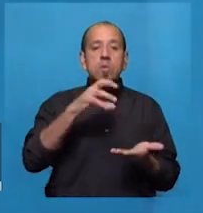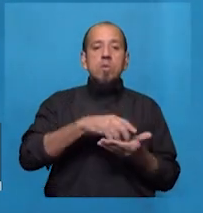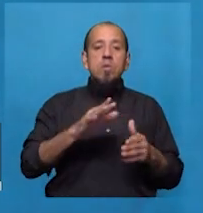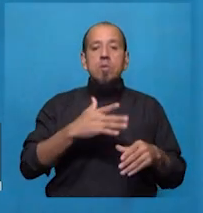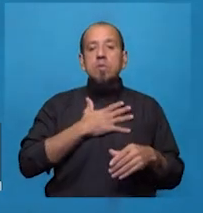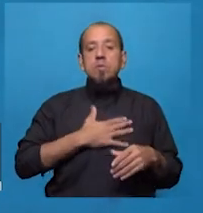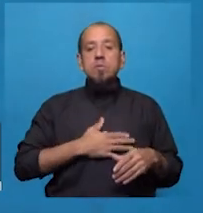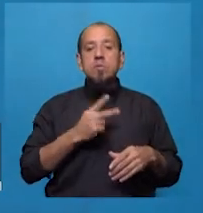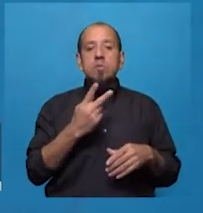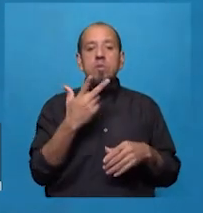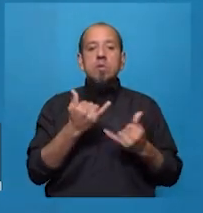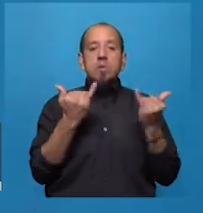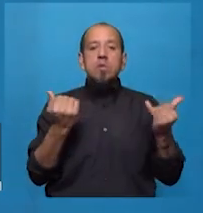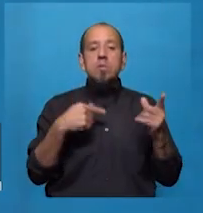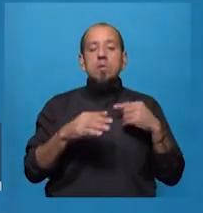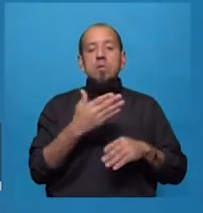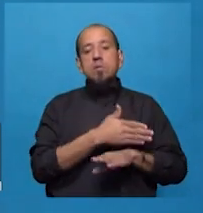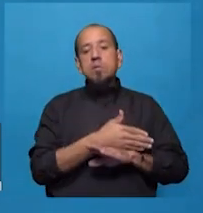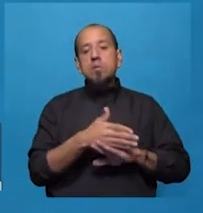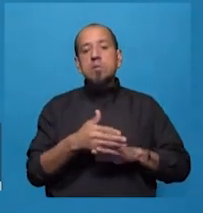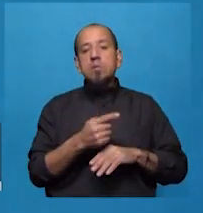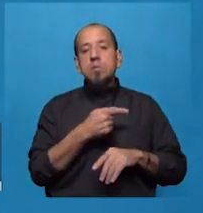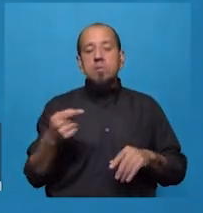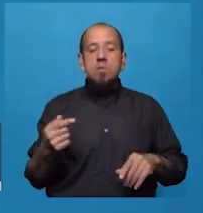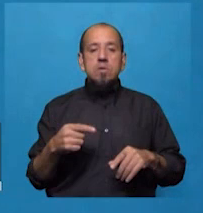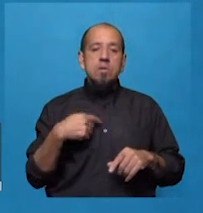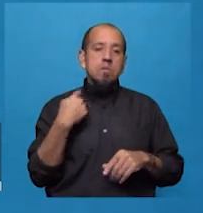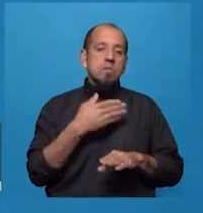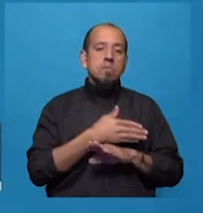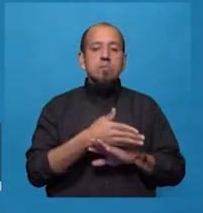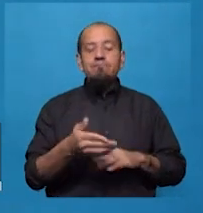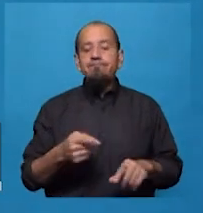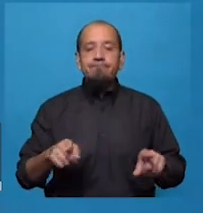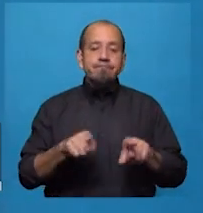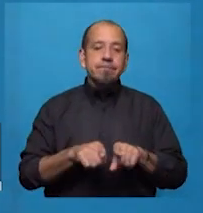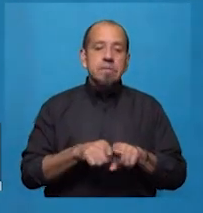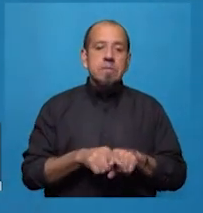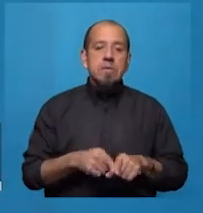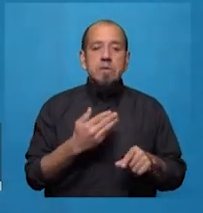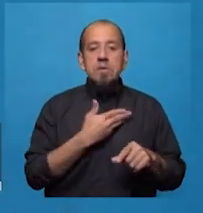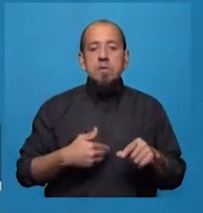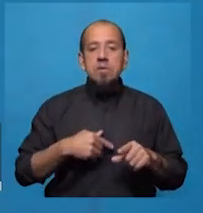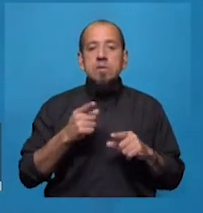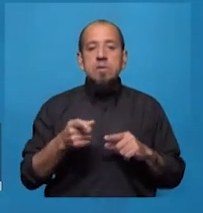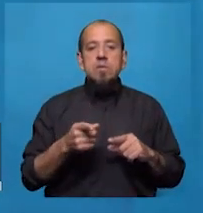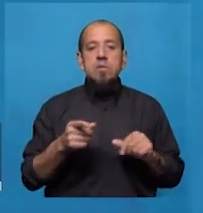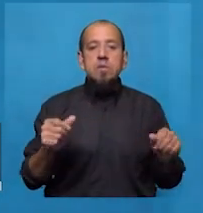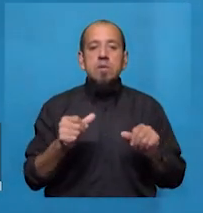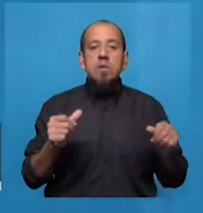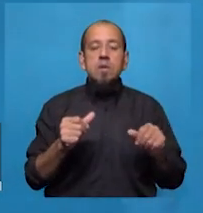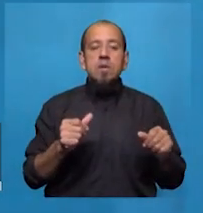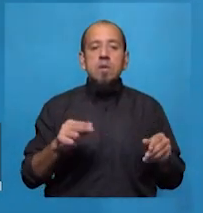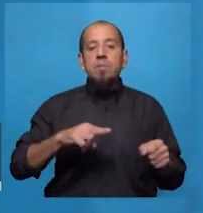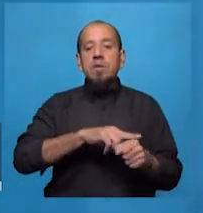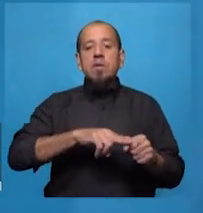tranquiliza dos o tres días la cosa pero luego a la semana está todo igual o peor no que es muy es muy del gobierno cuando te dice cerramos una las bocas de